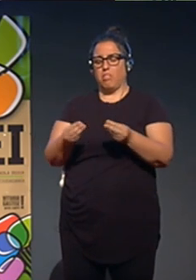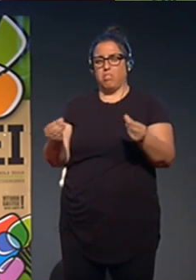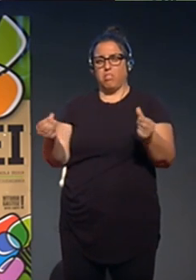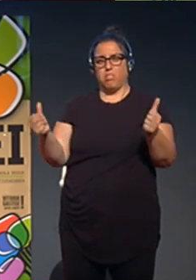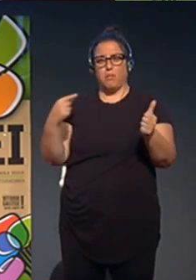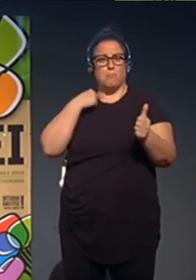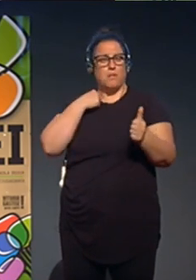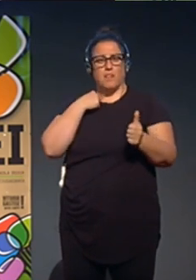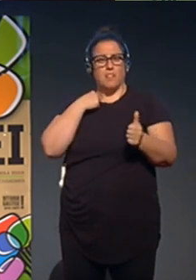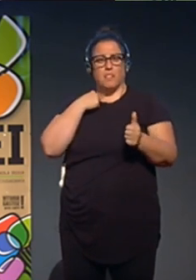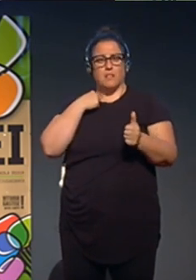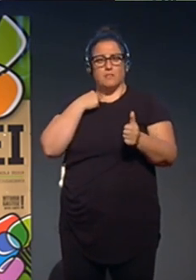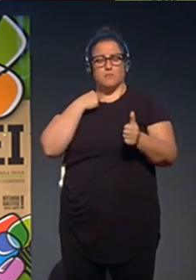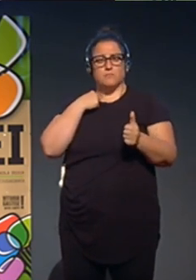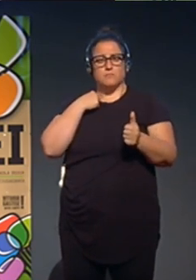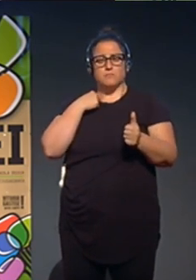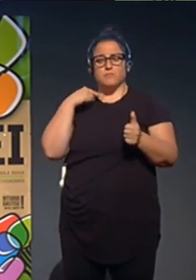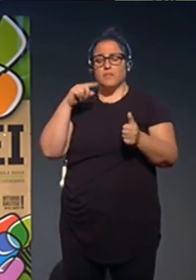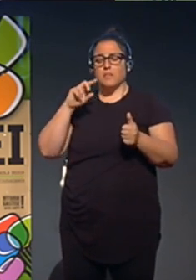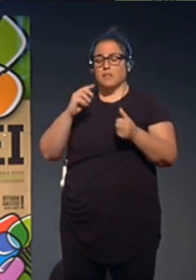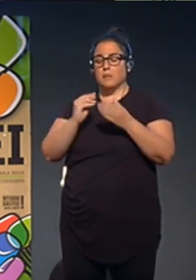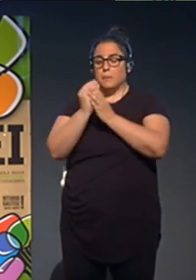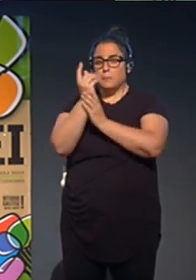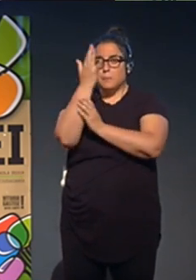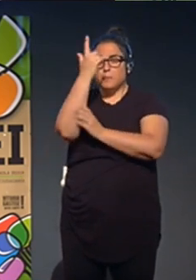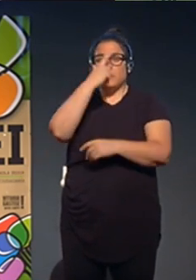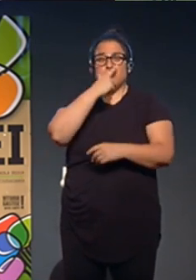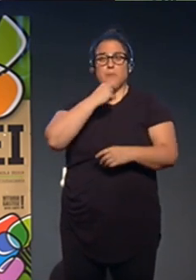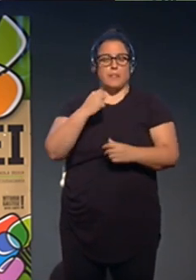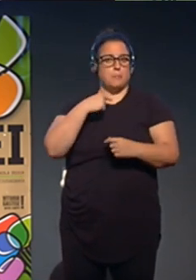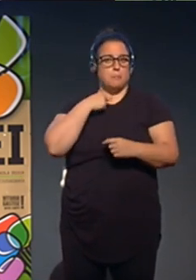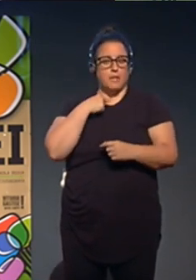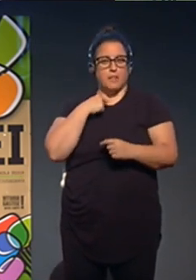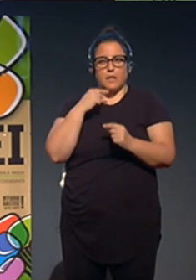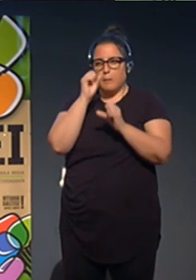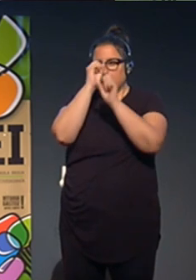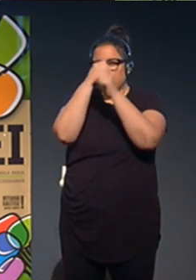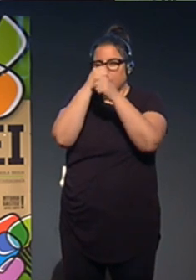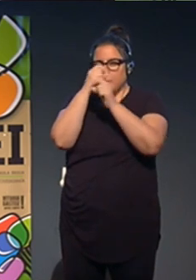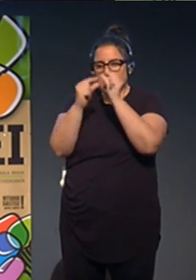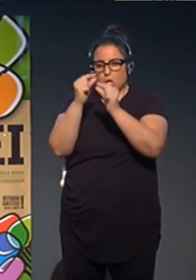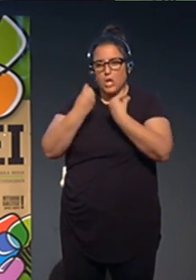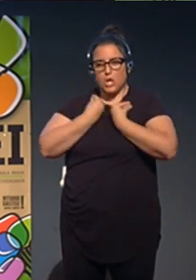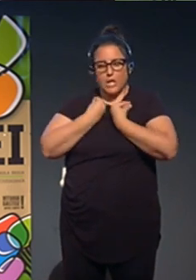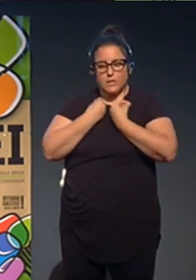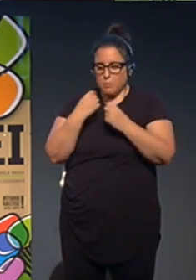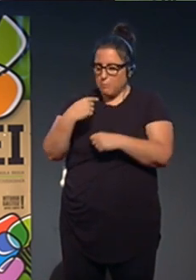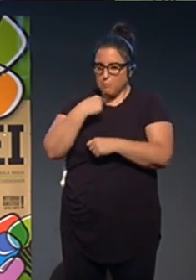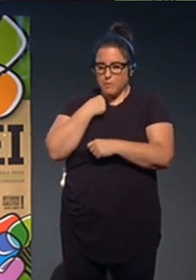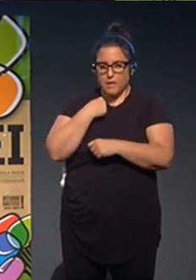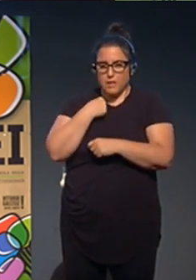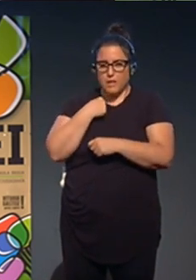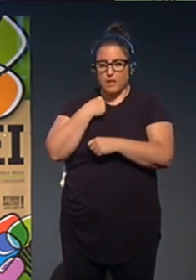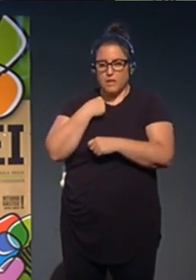degradados que han perdido esa fertilidad que han perdido muchos de esos microorganismos que un exceso y uso